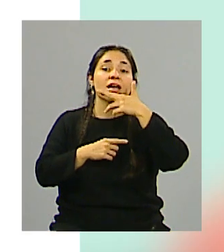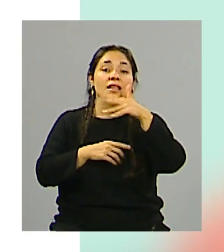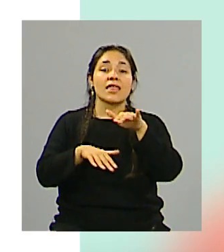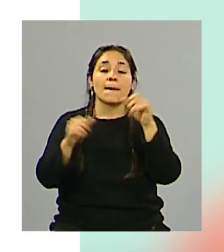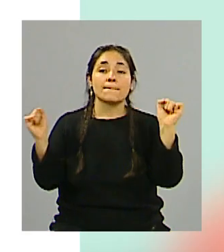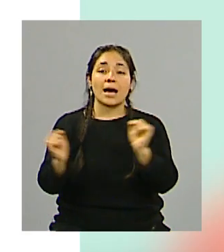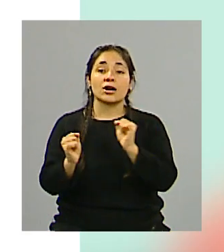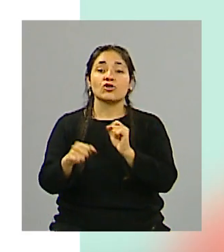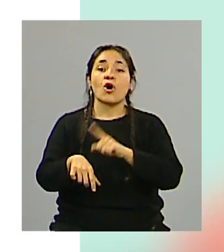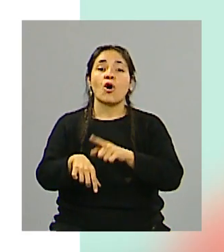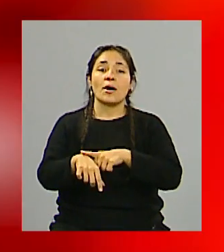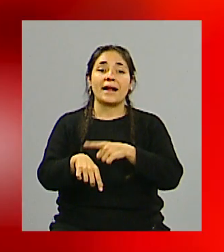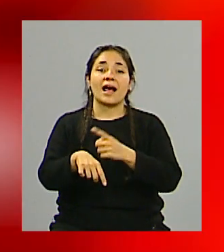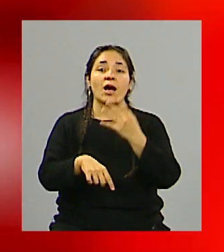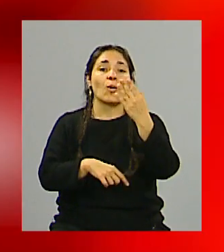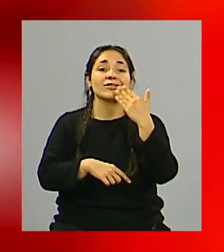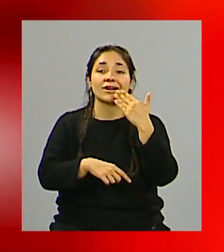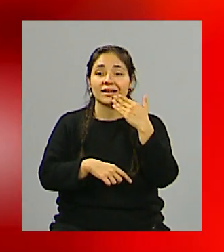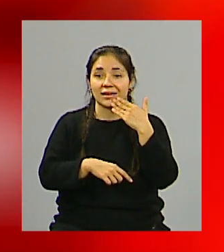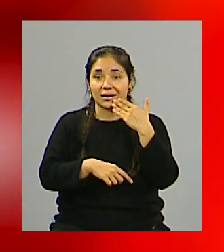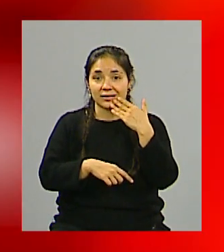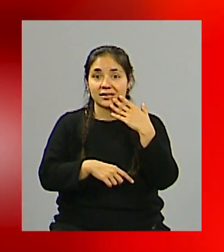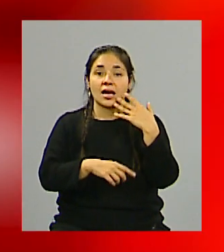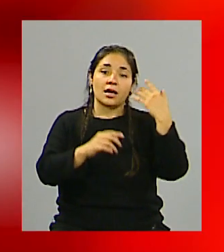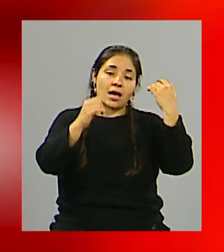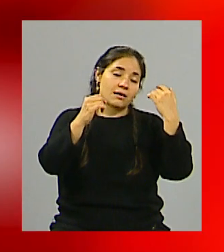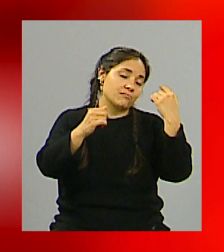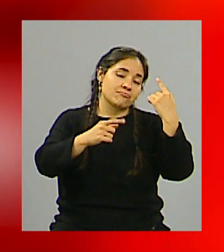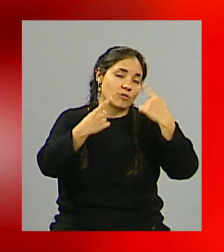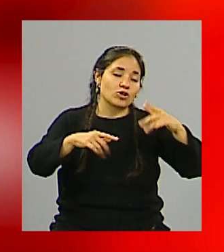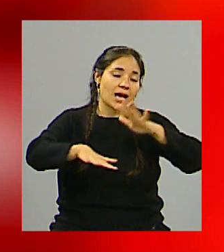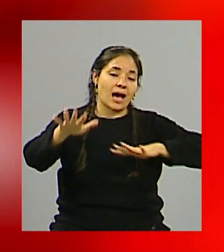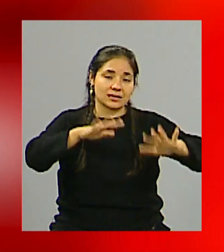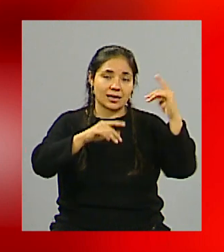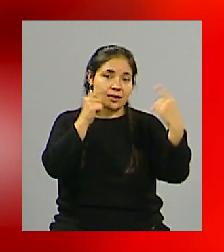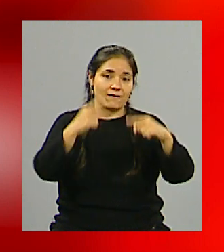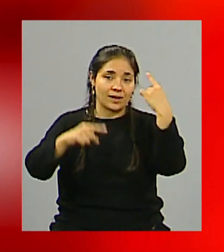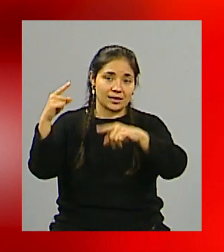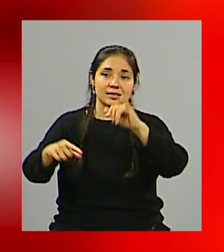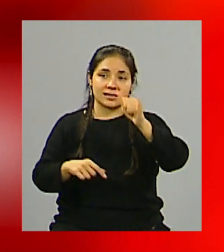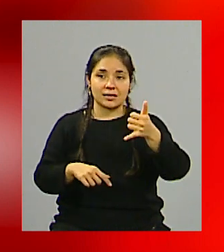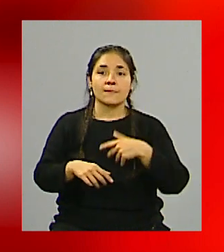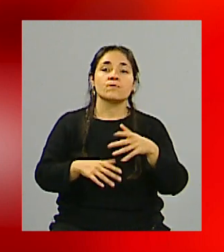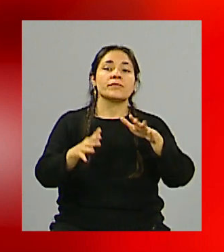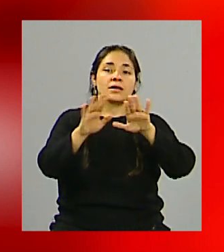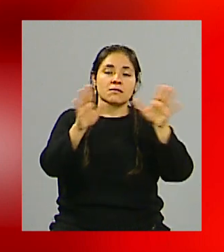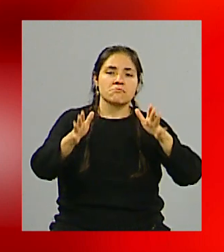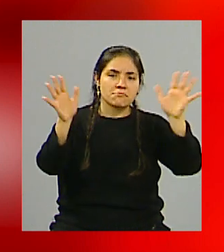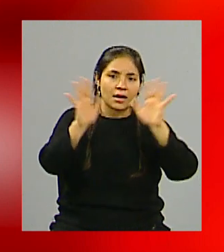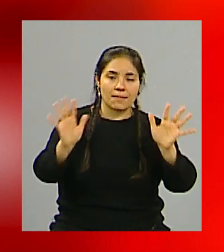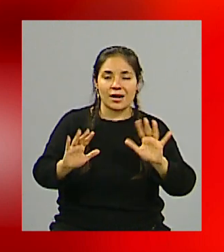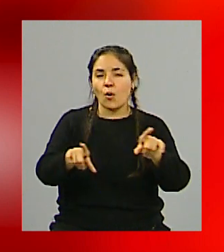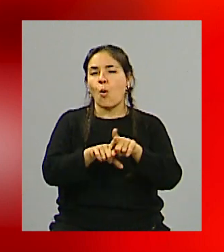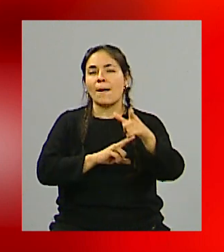legislatura? A partir de las 16. De las 16. Son distintas actividades. Sí. Vamos a hacer una performance ahí que